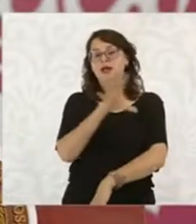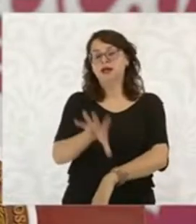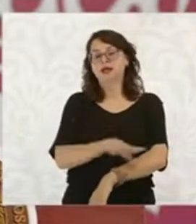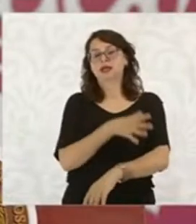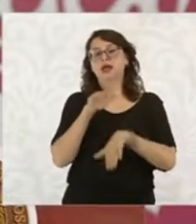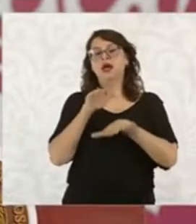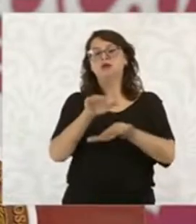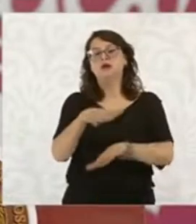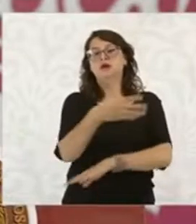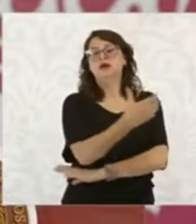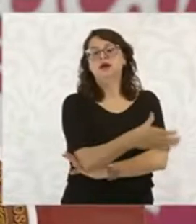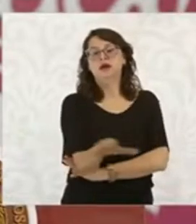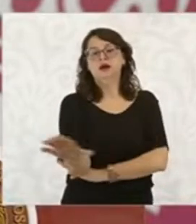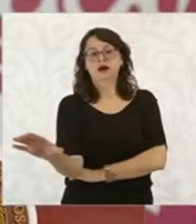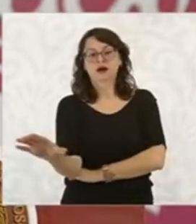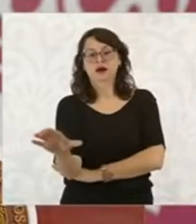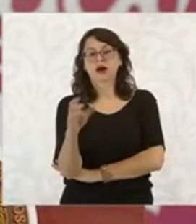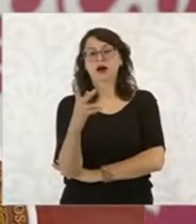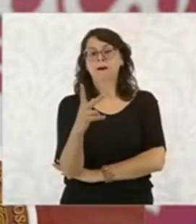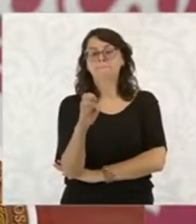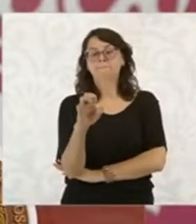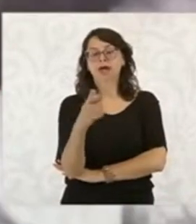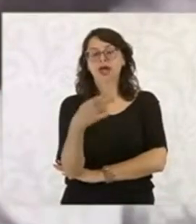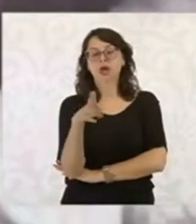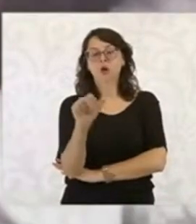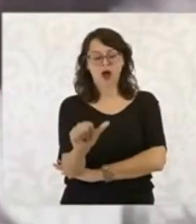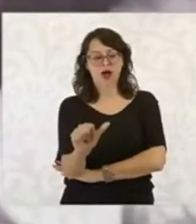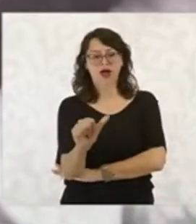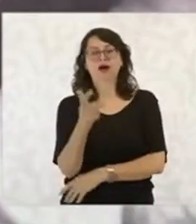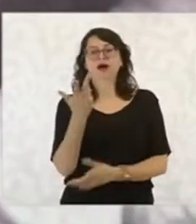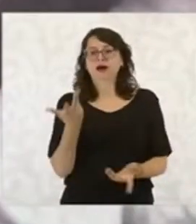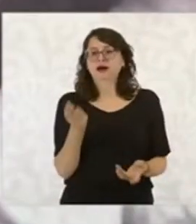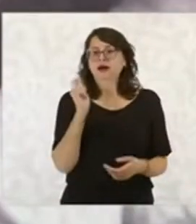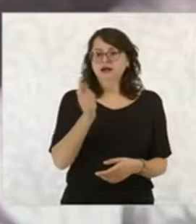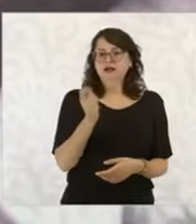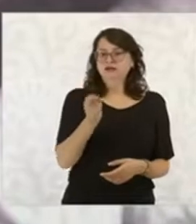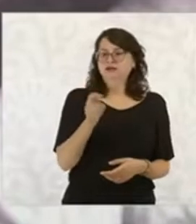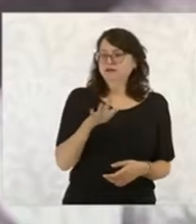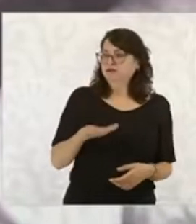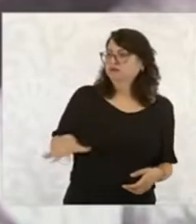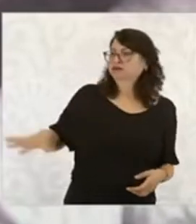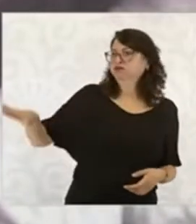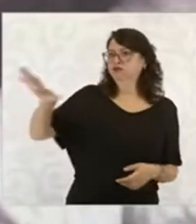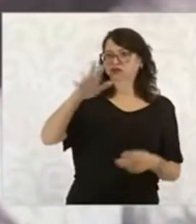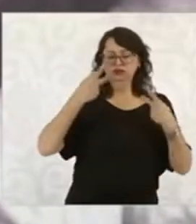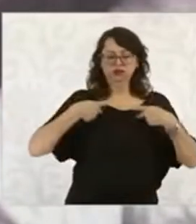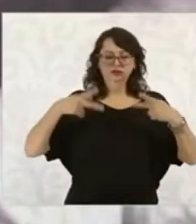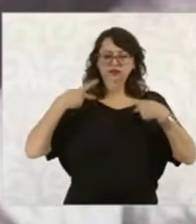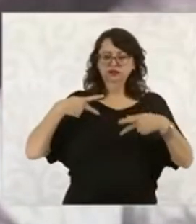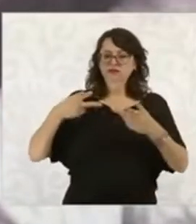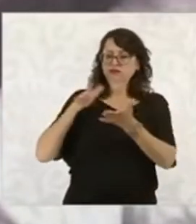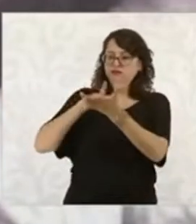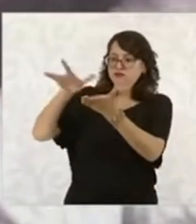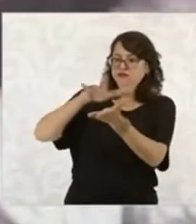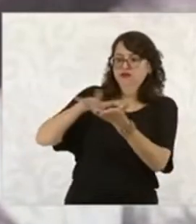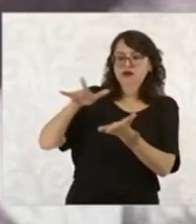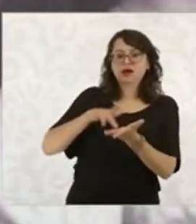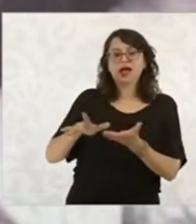energía de uso agrícola, conocido como PEGUA, que representa para los productores un subsidio entre